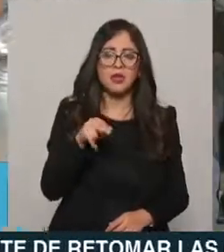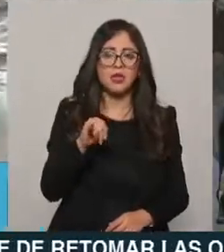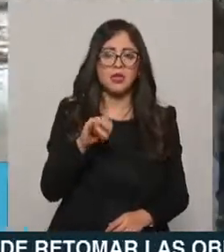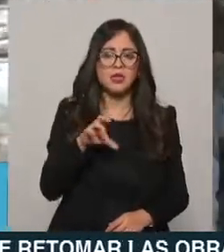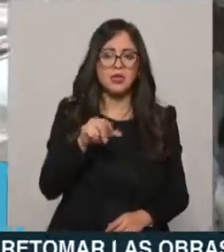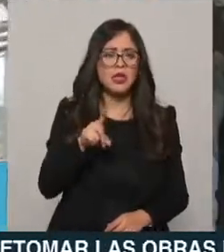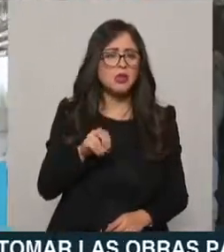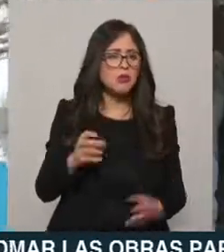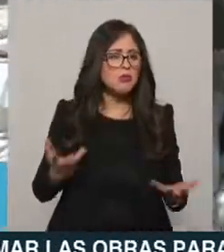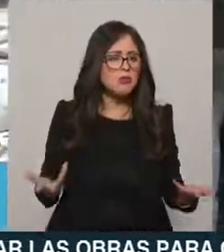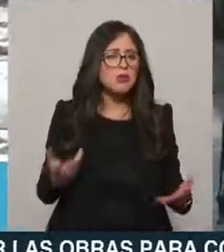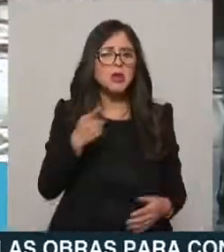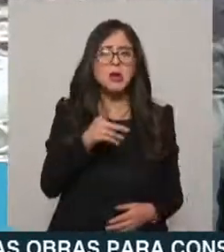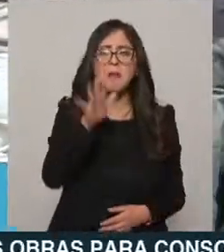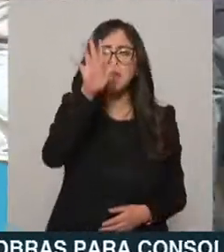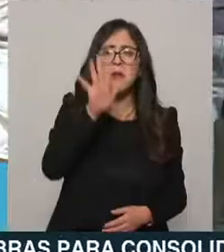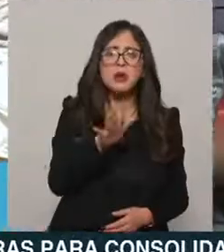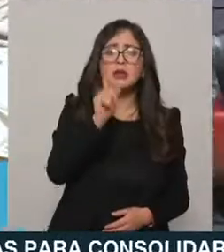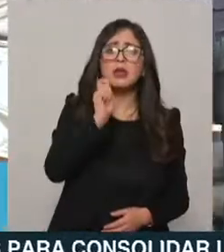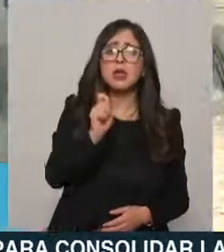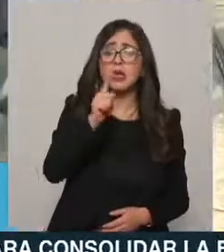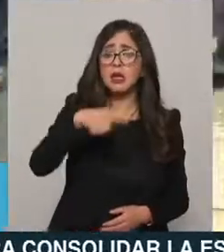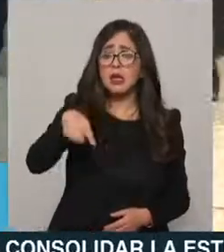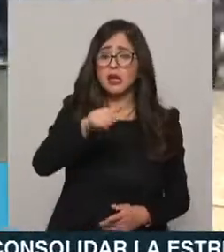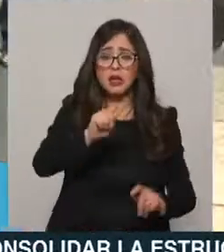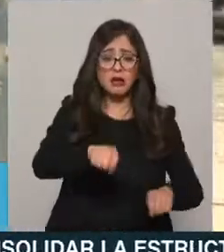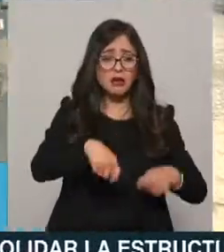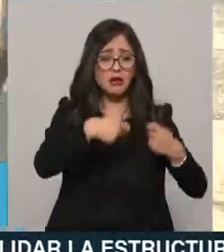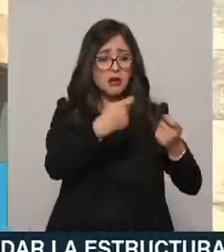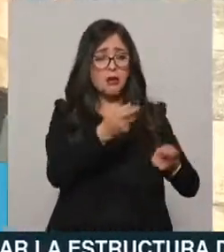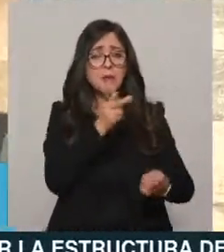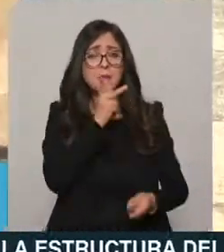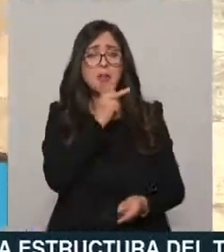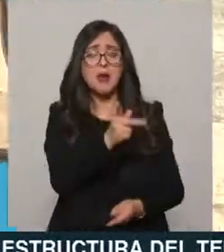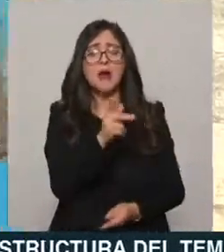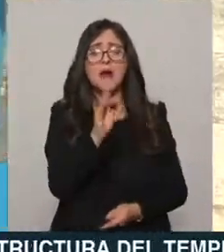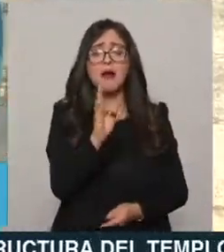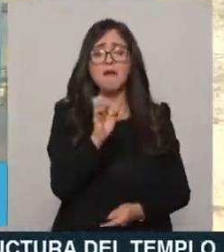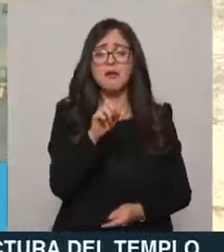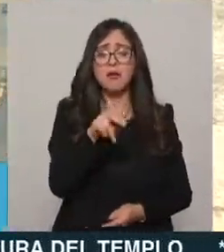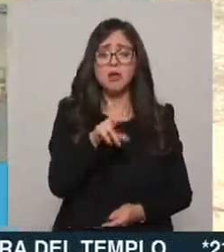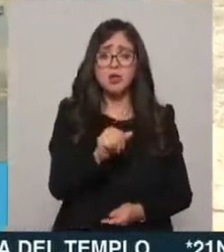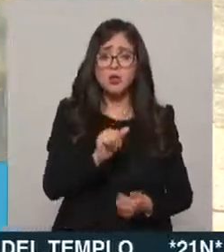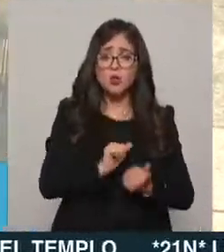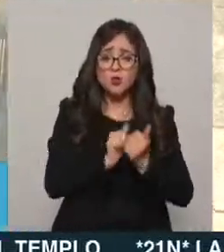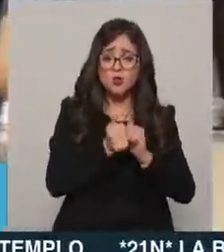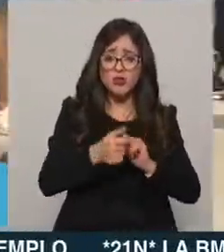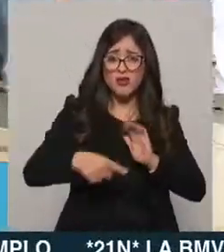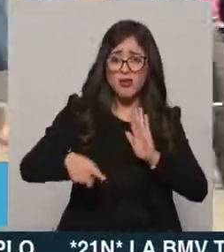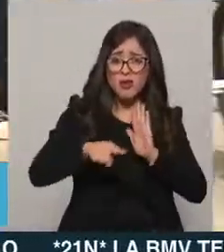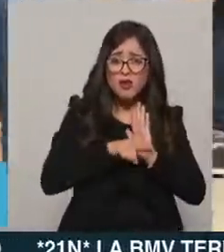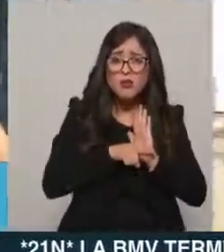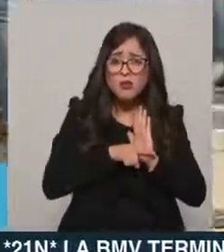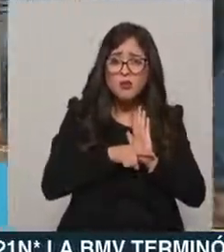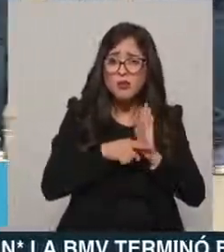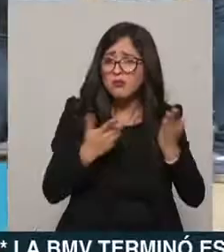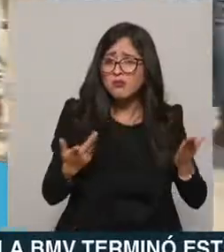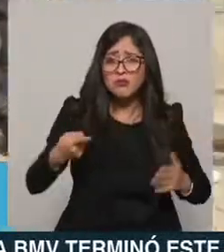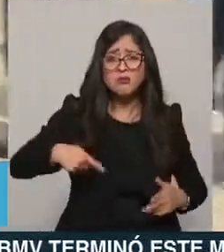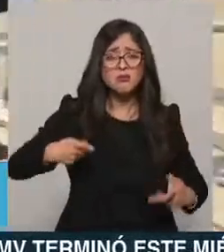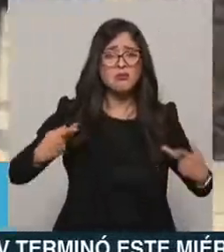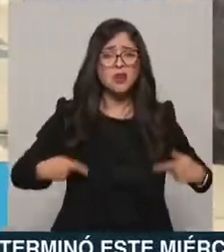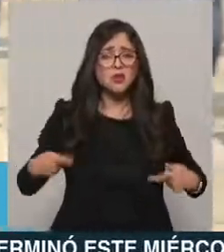que reconocer el feminicidio es algo negativo para quien gobierna, cuando en